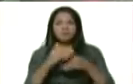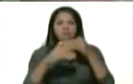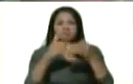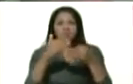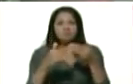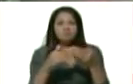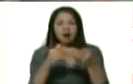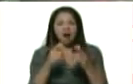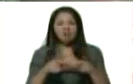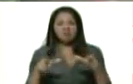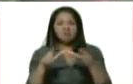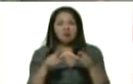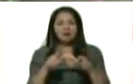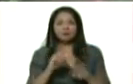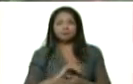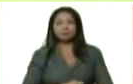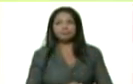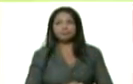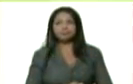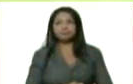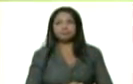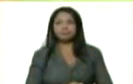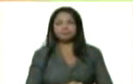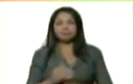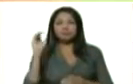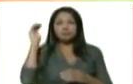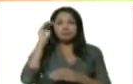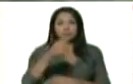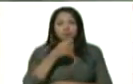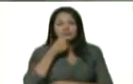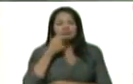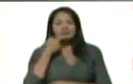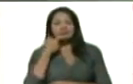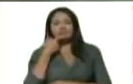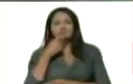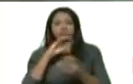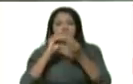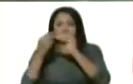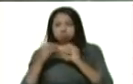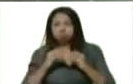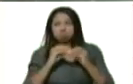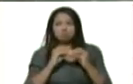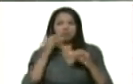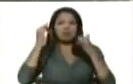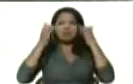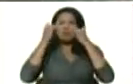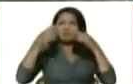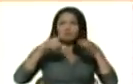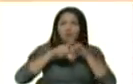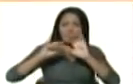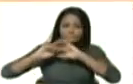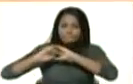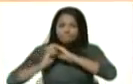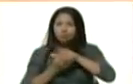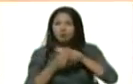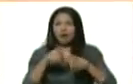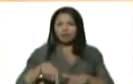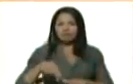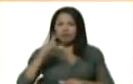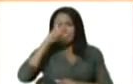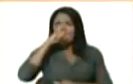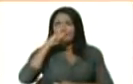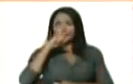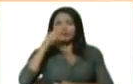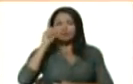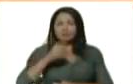de Barquisimeto, de bote en bote. Una belleza. Una fiesta fue el béisbol este año. Tenemos